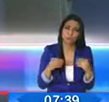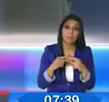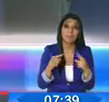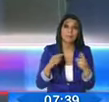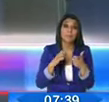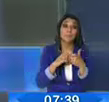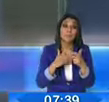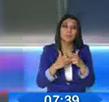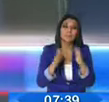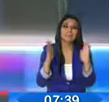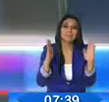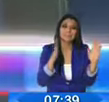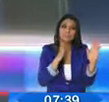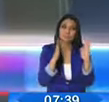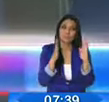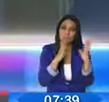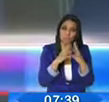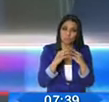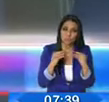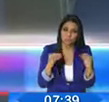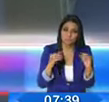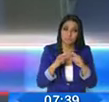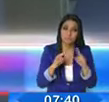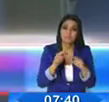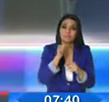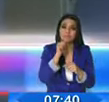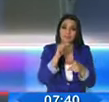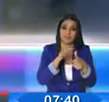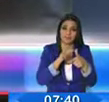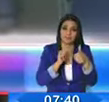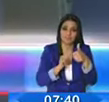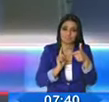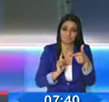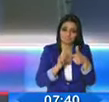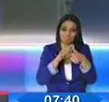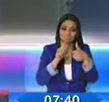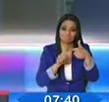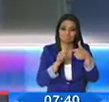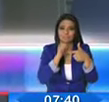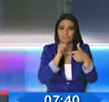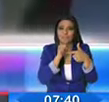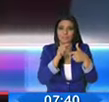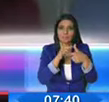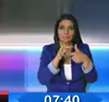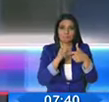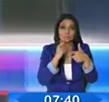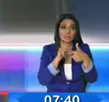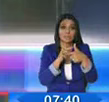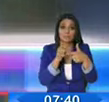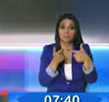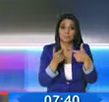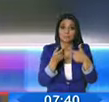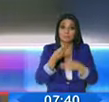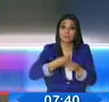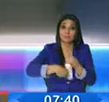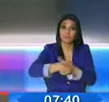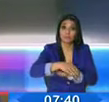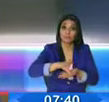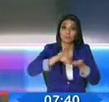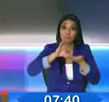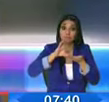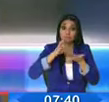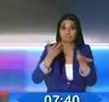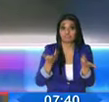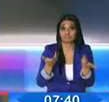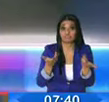problema pero tenemos dos cosas adicionales todavía no logramos que nos hagan las devoluciones de los